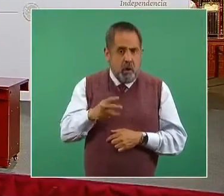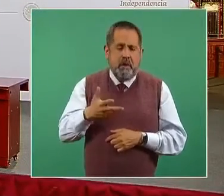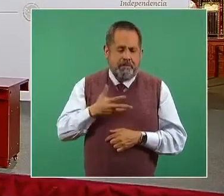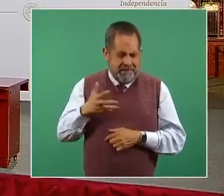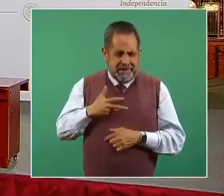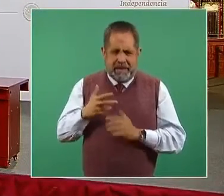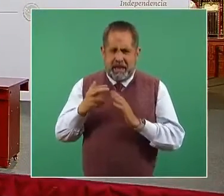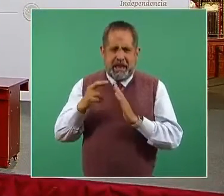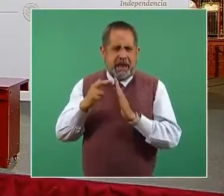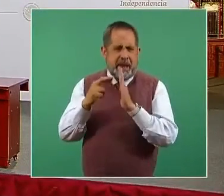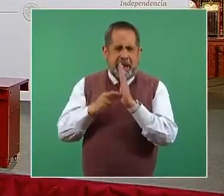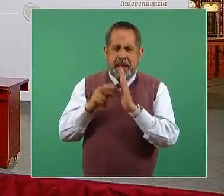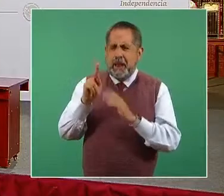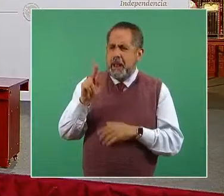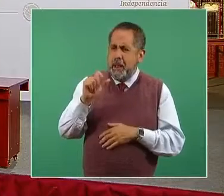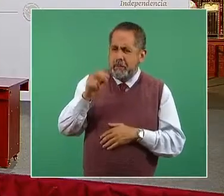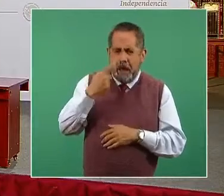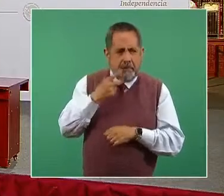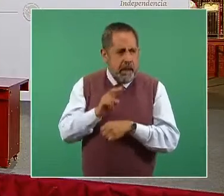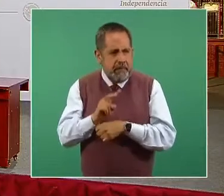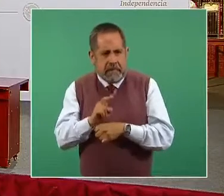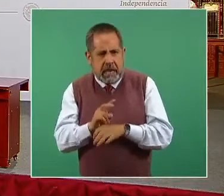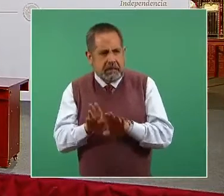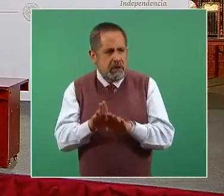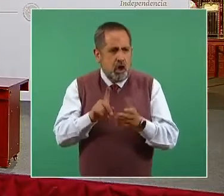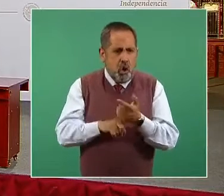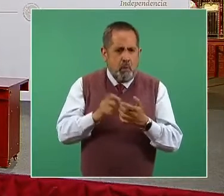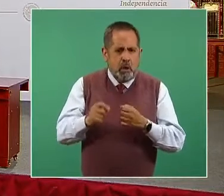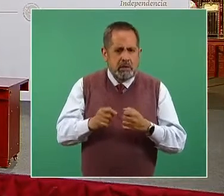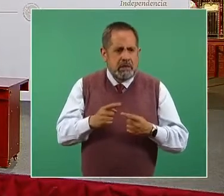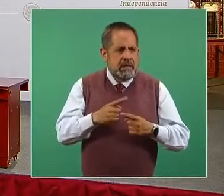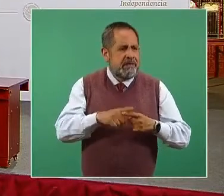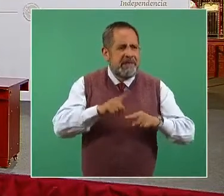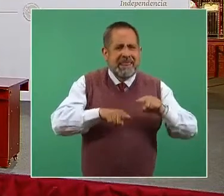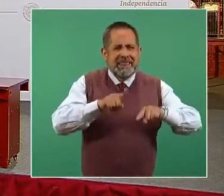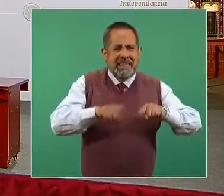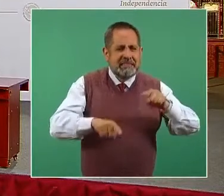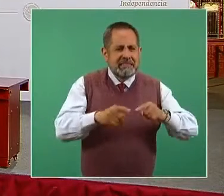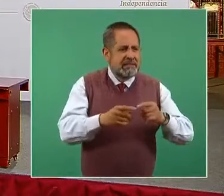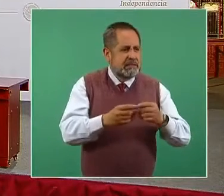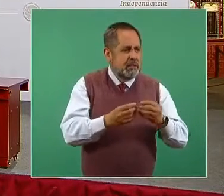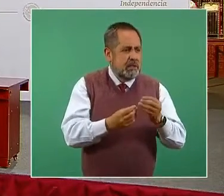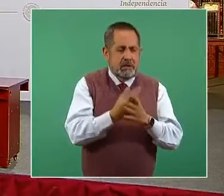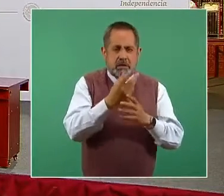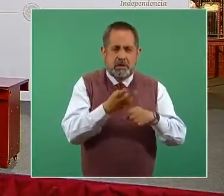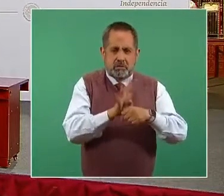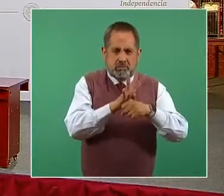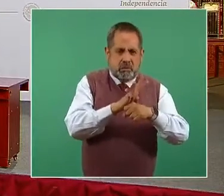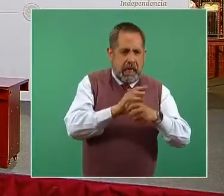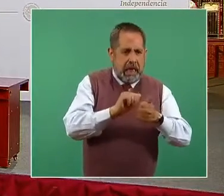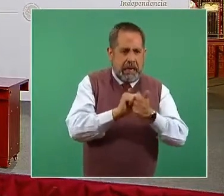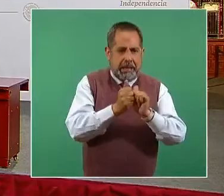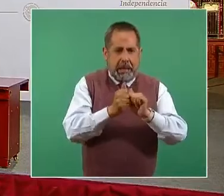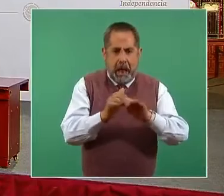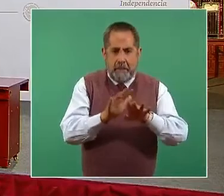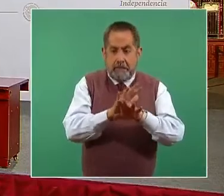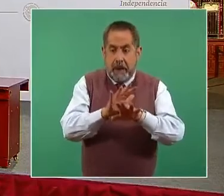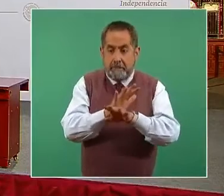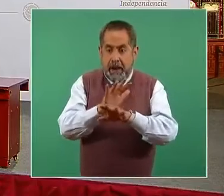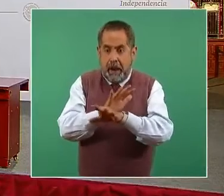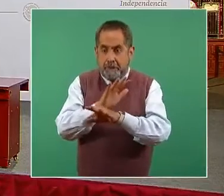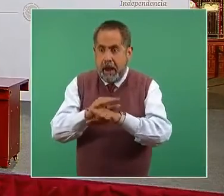un esquema de vigilancia de cepas y variantes virales que está establecido desde hace muchos